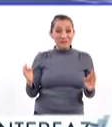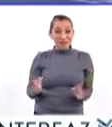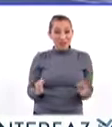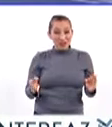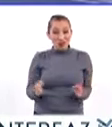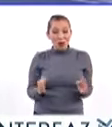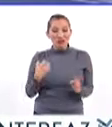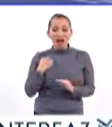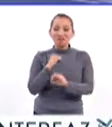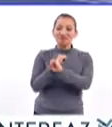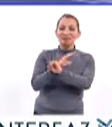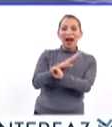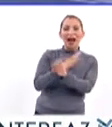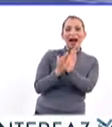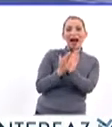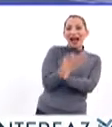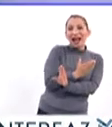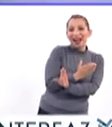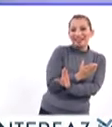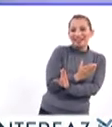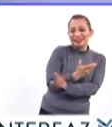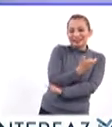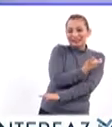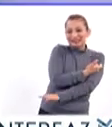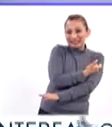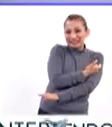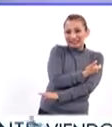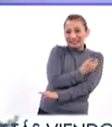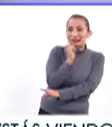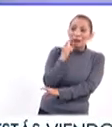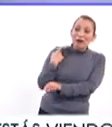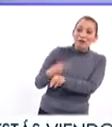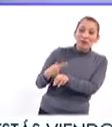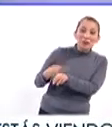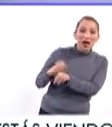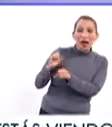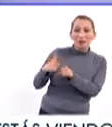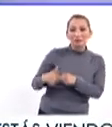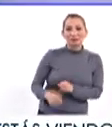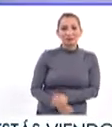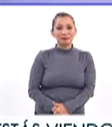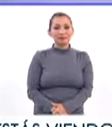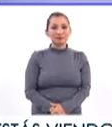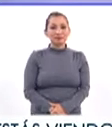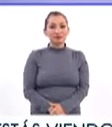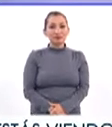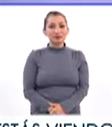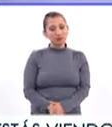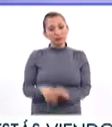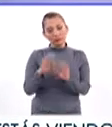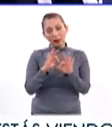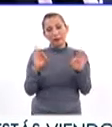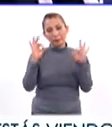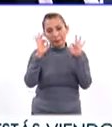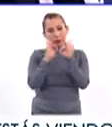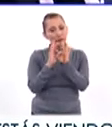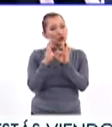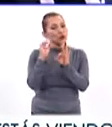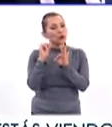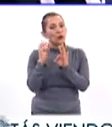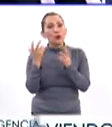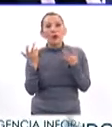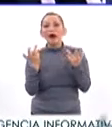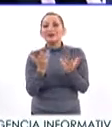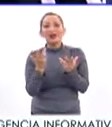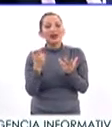ya estamos protegidos ante la enfermedad. Claro. Y sí es importante no